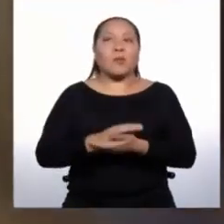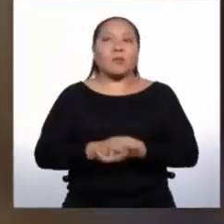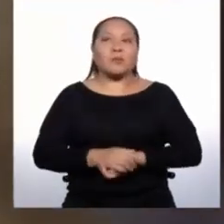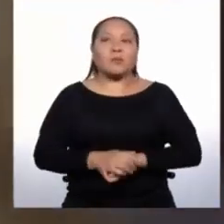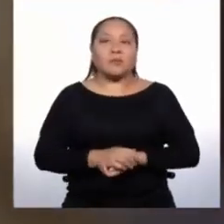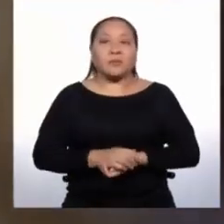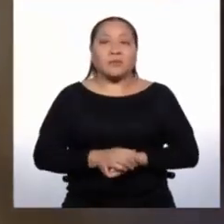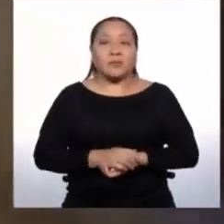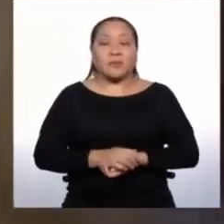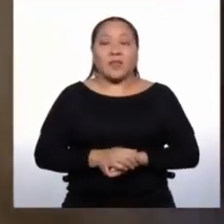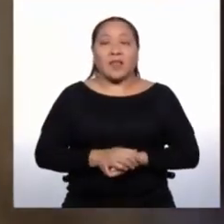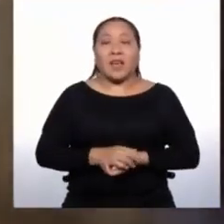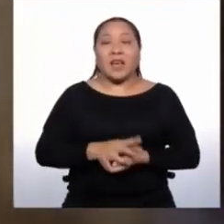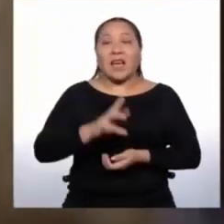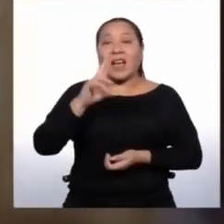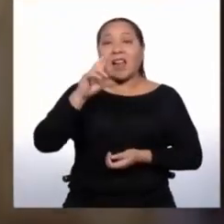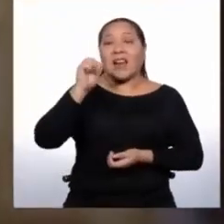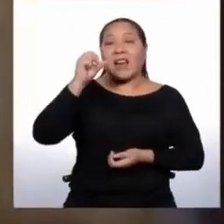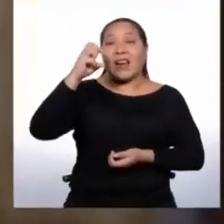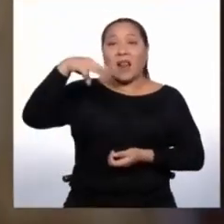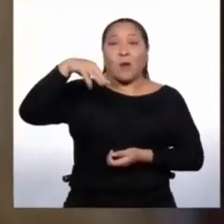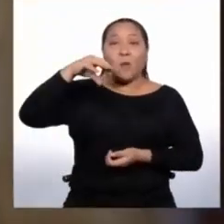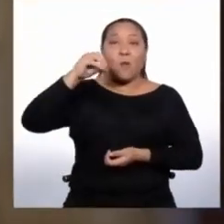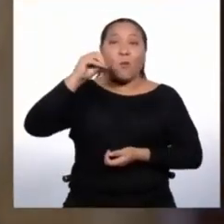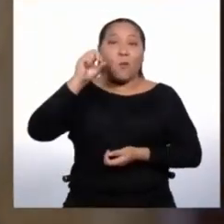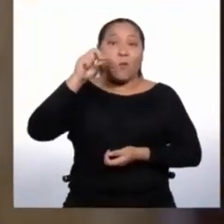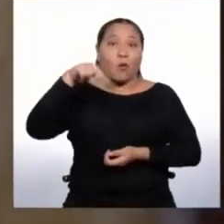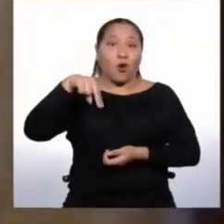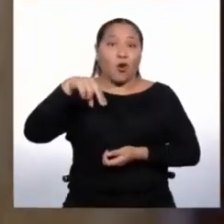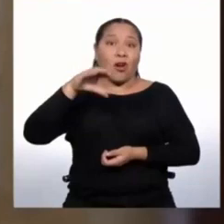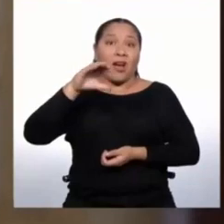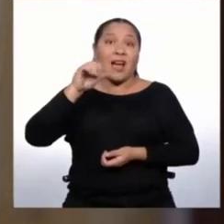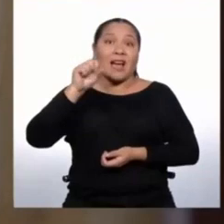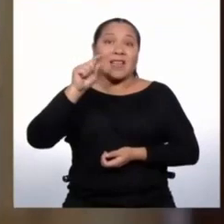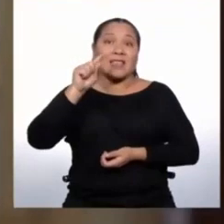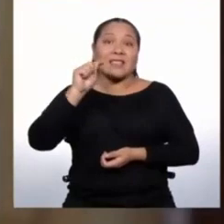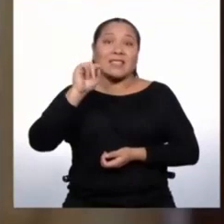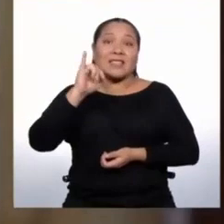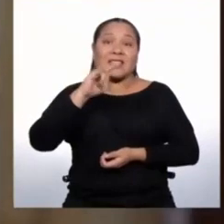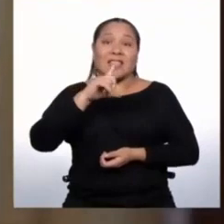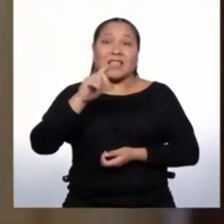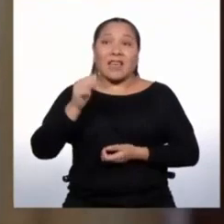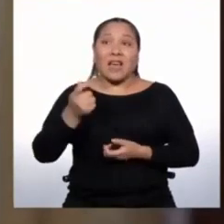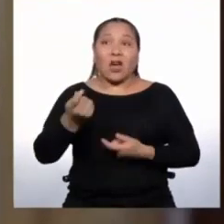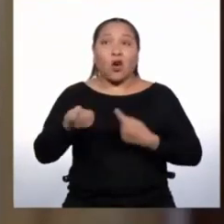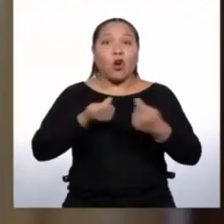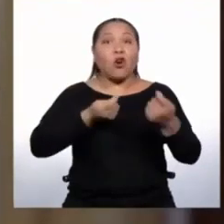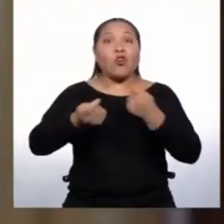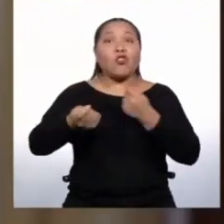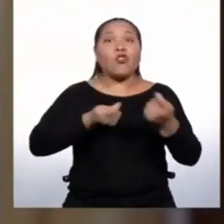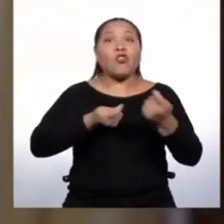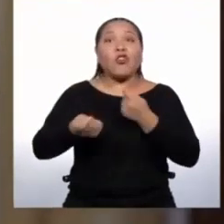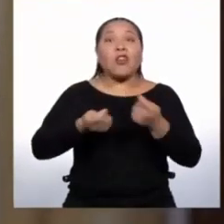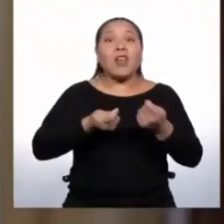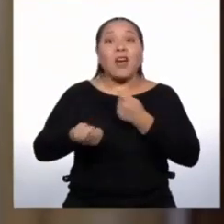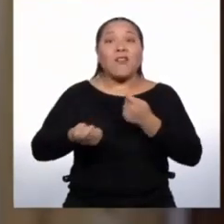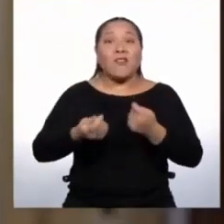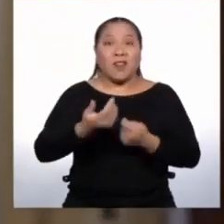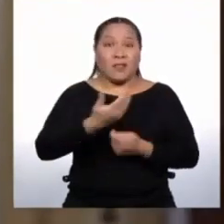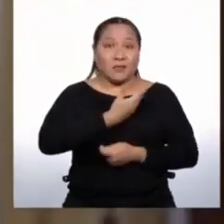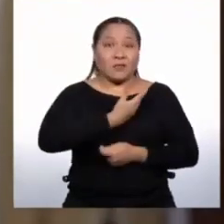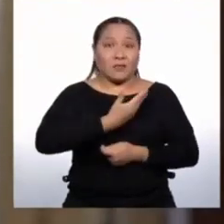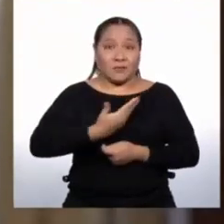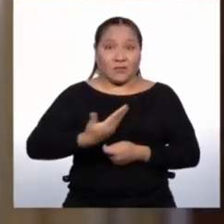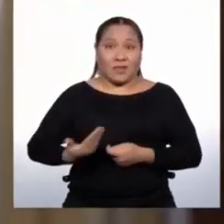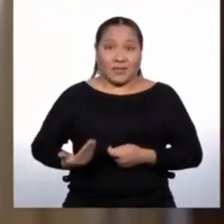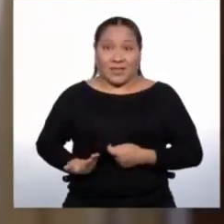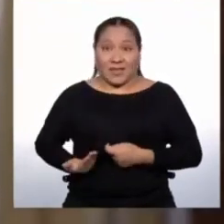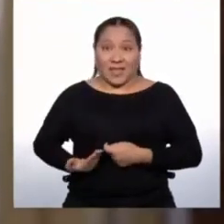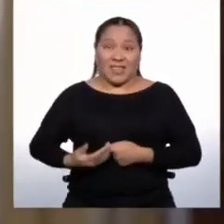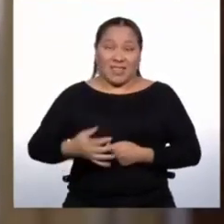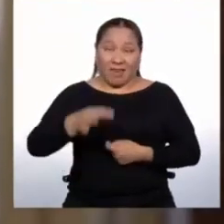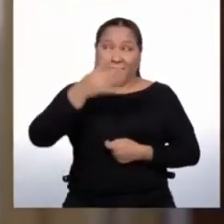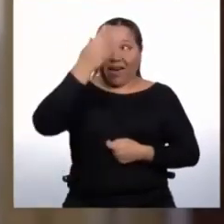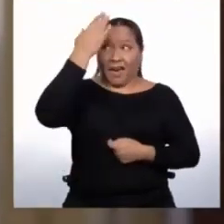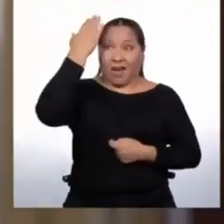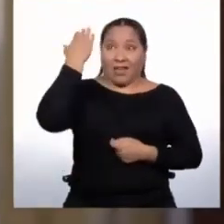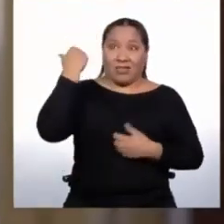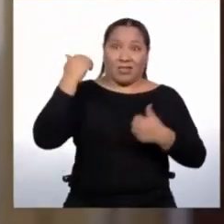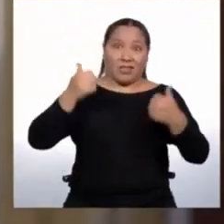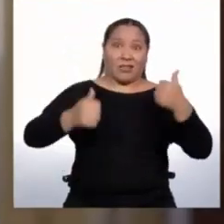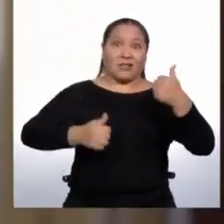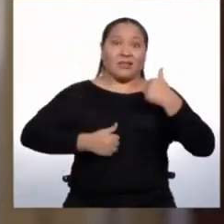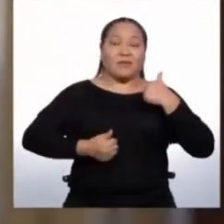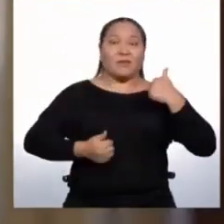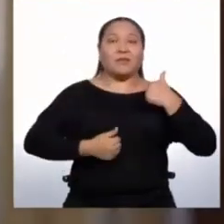Estaba don Ramón en su primera época de gobierno y era el día de su cumpleaños. En Palacio había lo que en tiempo de los virreyes se